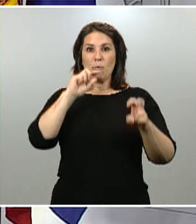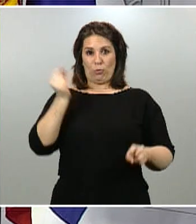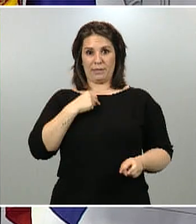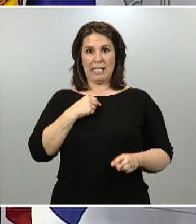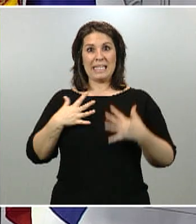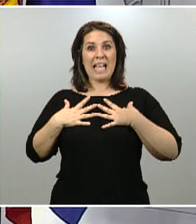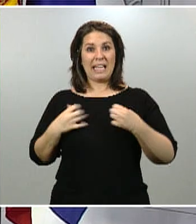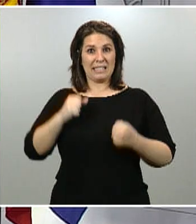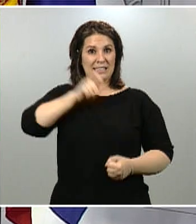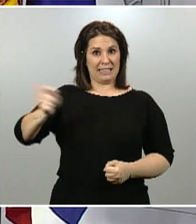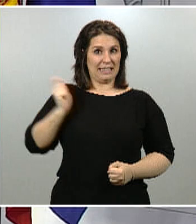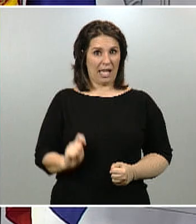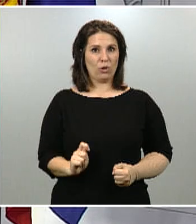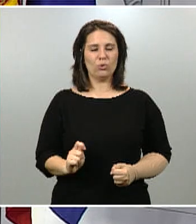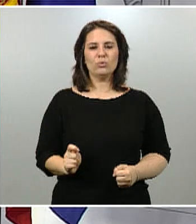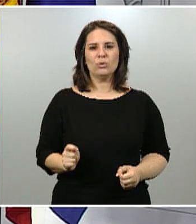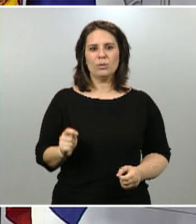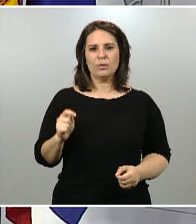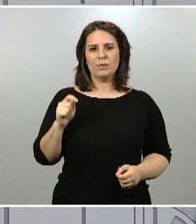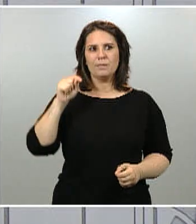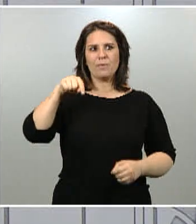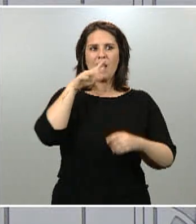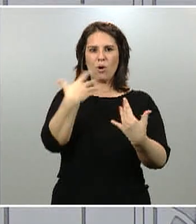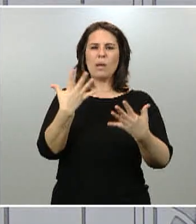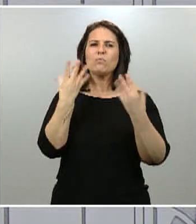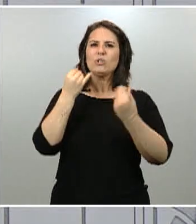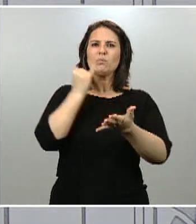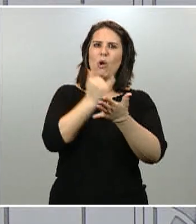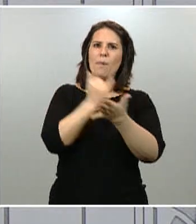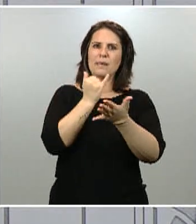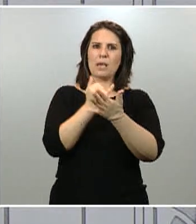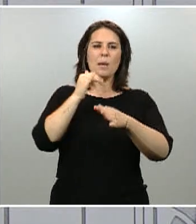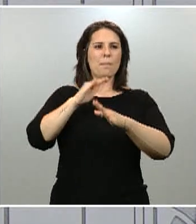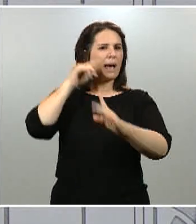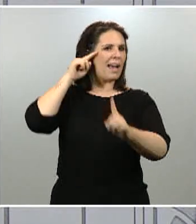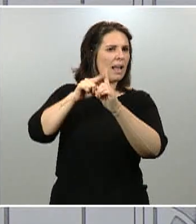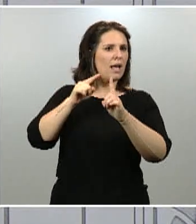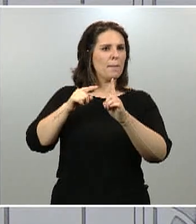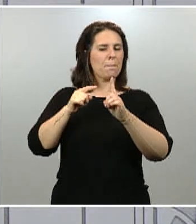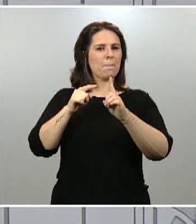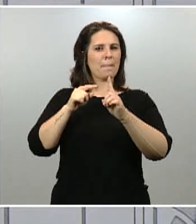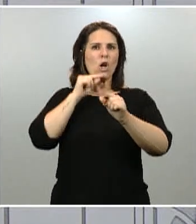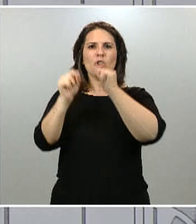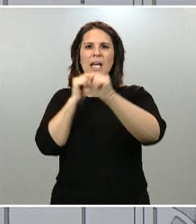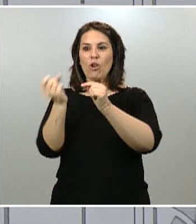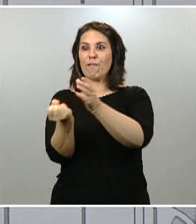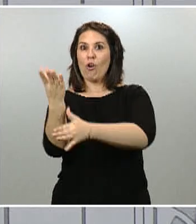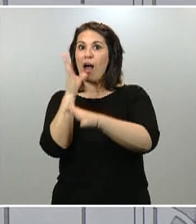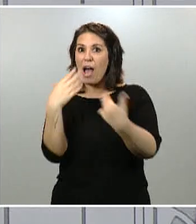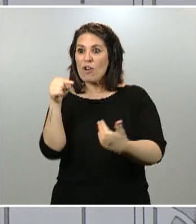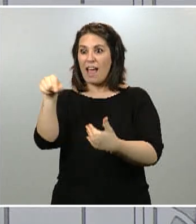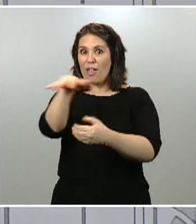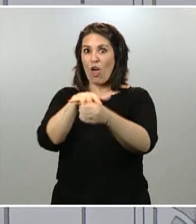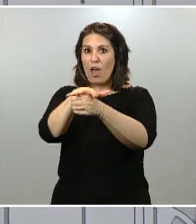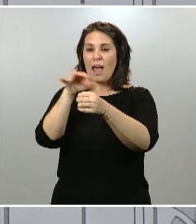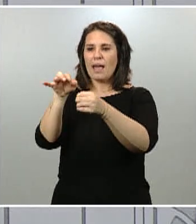una situación en la que se les está haciendo muchas pruebas para reducir los riesgos de contagio en los focos que tenemos ahora. Creo que ya lo hemos comentado en algunas ocasiones,